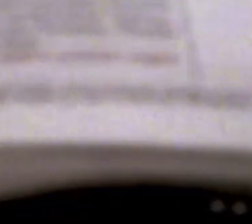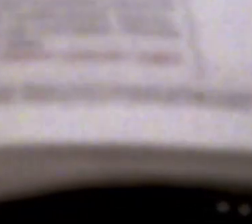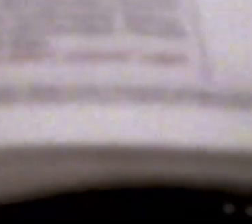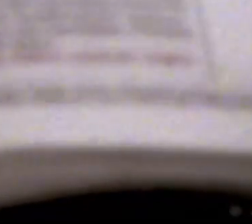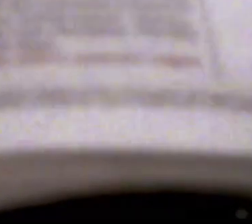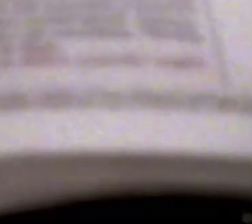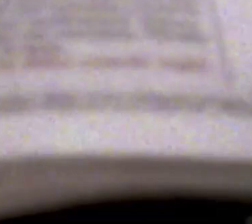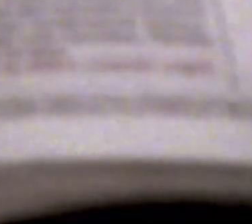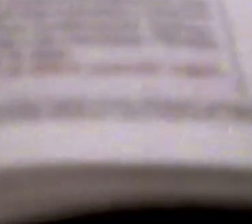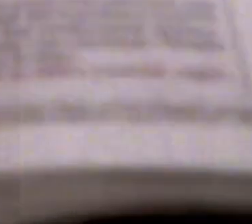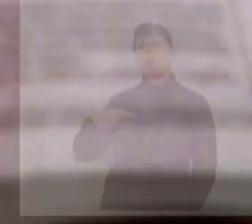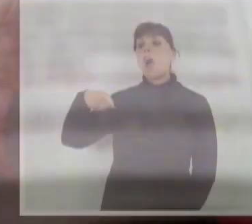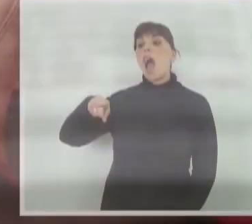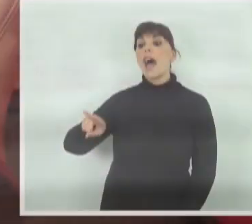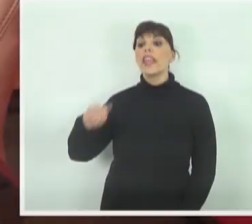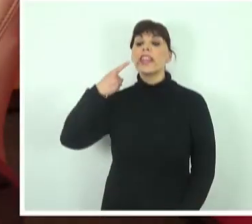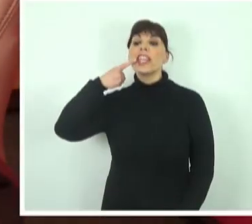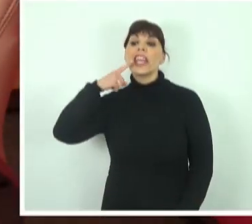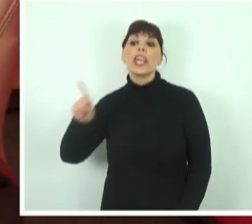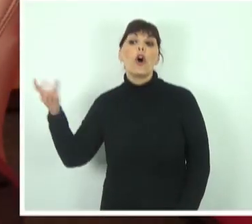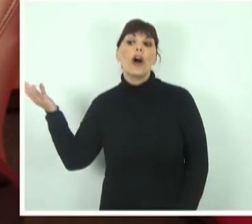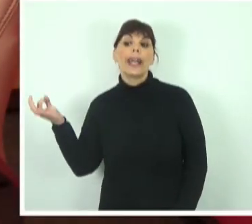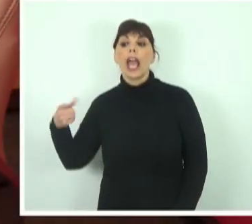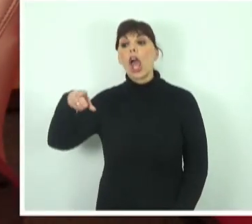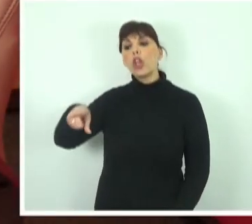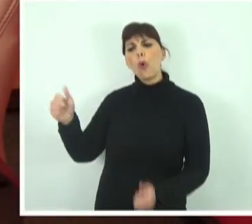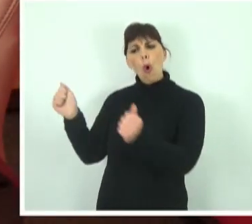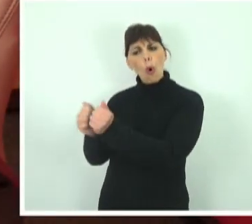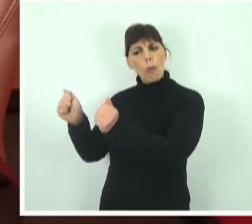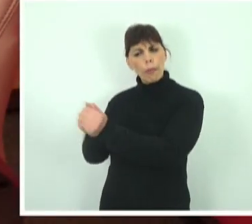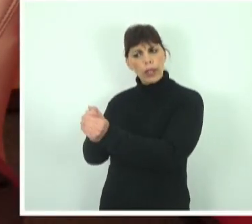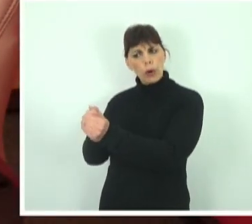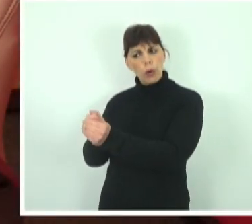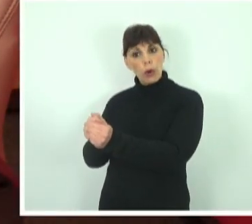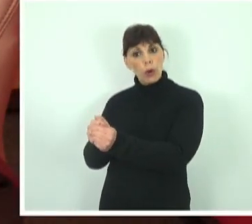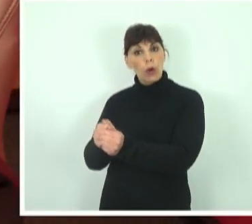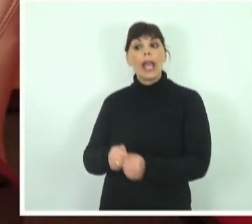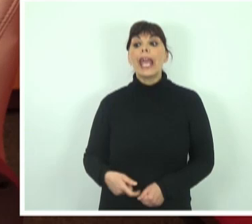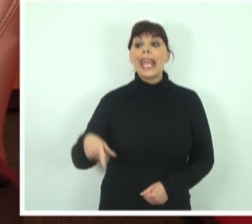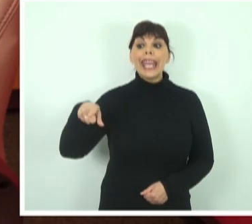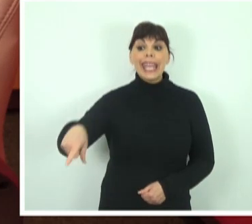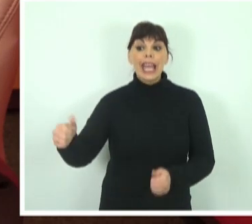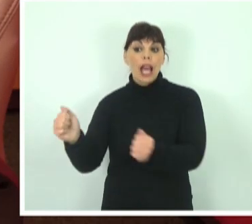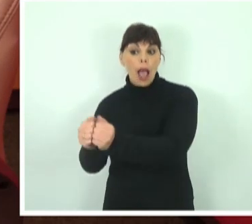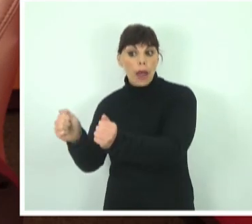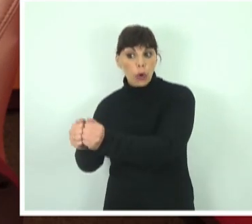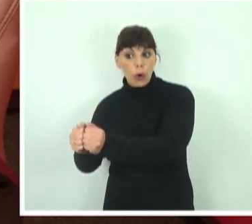Yo también te digo, tú eres Pedro. Y sobre esta roca edificaré mi